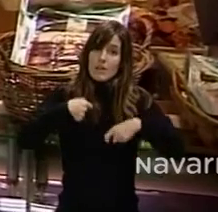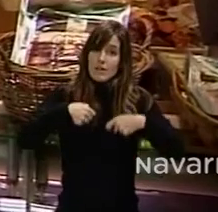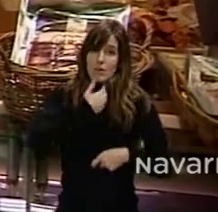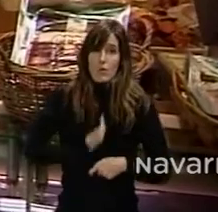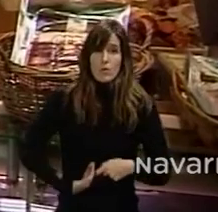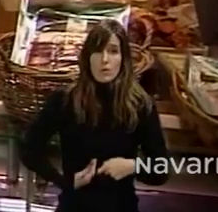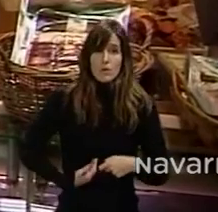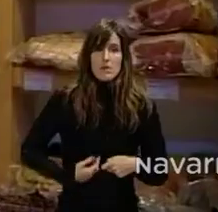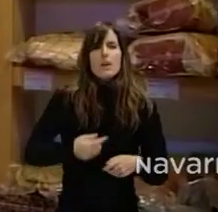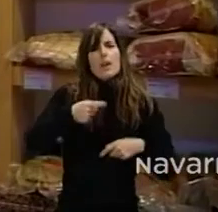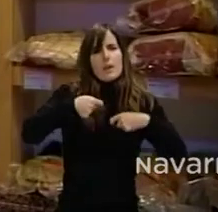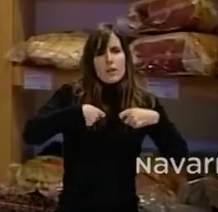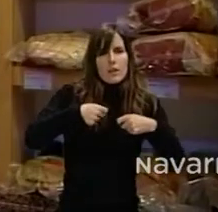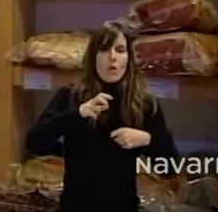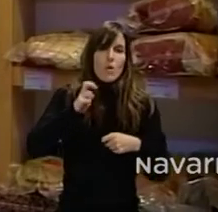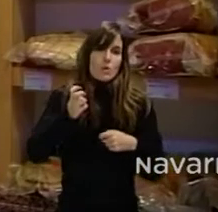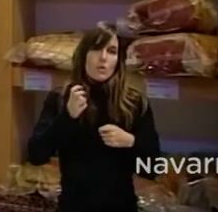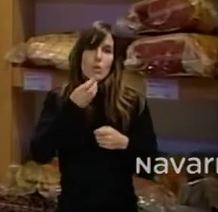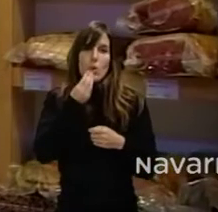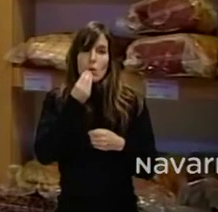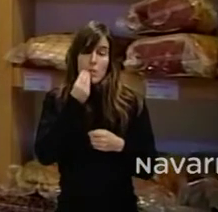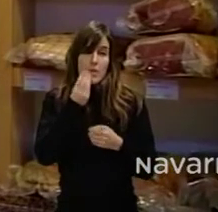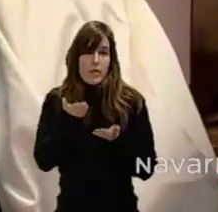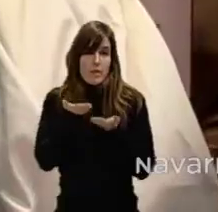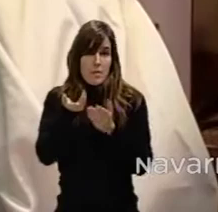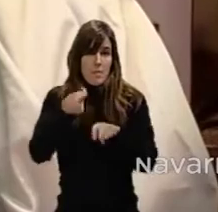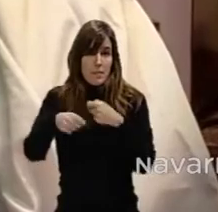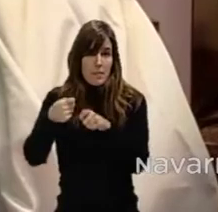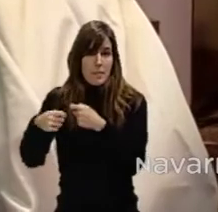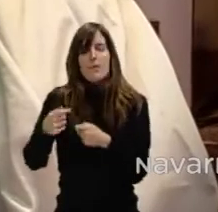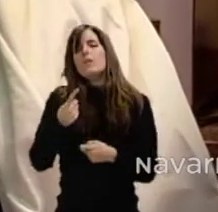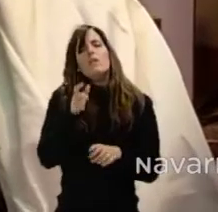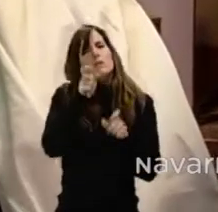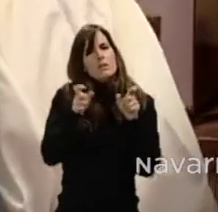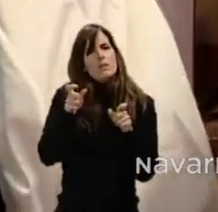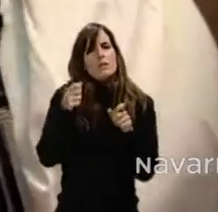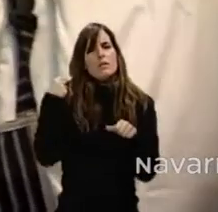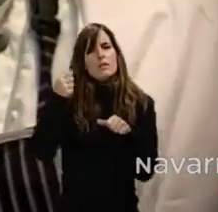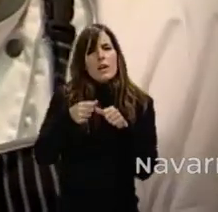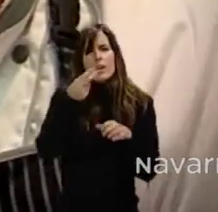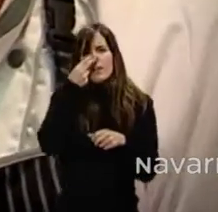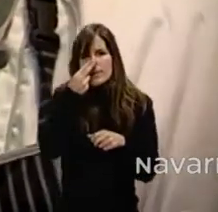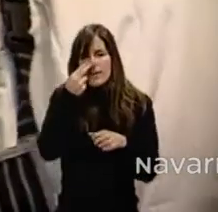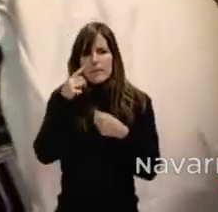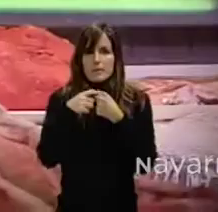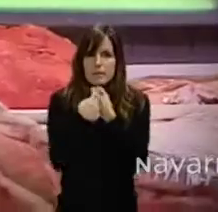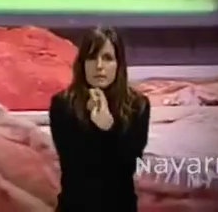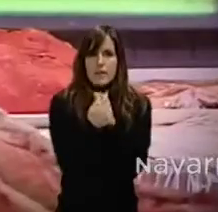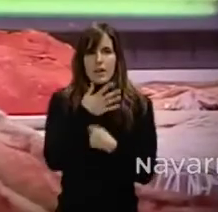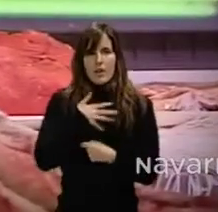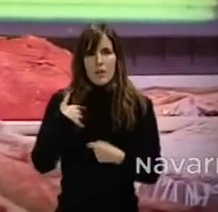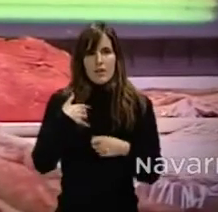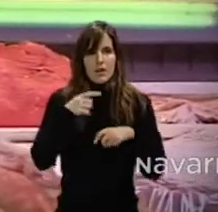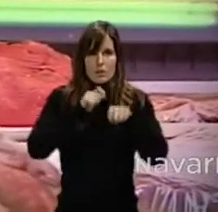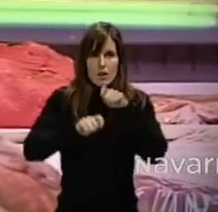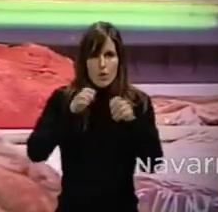tenemos una carnicería y un puesto de precocinados. Siempre ha habido personas que estaban interesadas y tenían motivos, pienso yo,